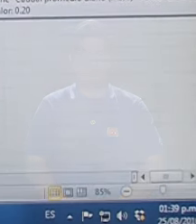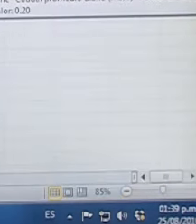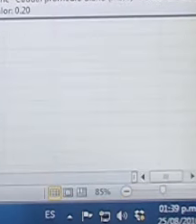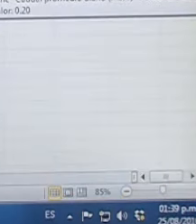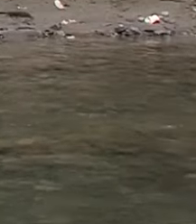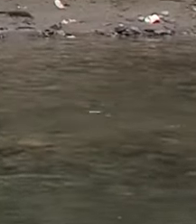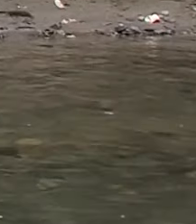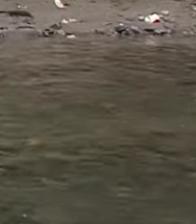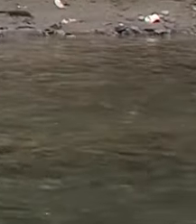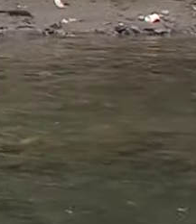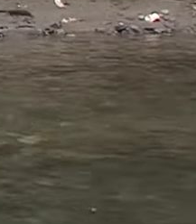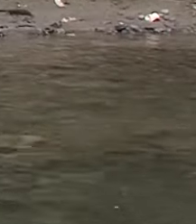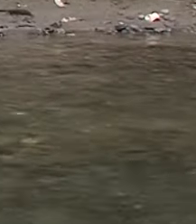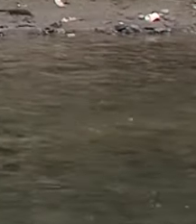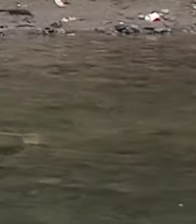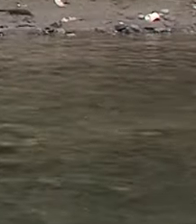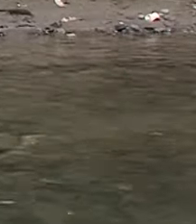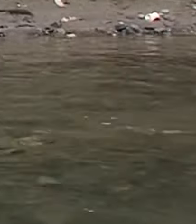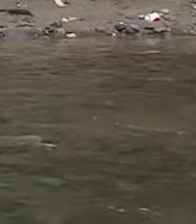de la cuenca.